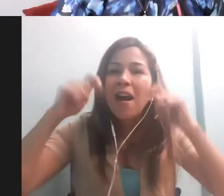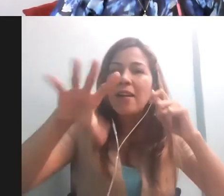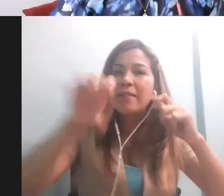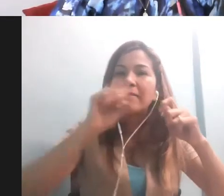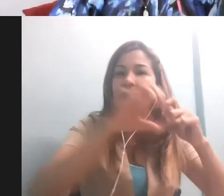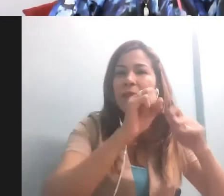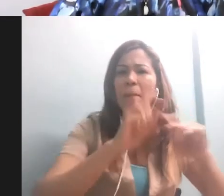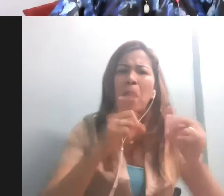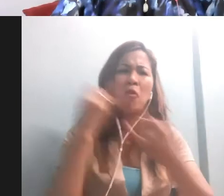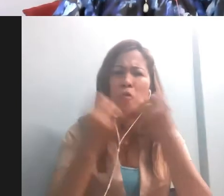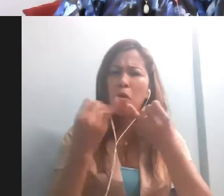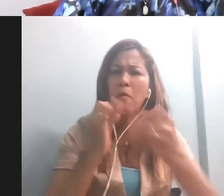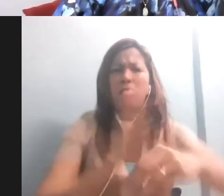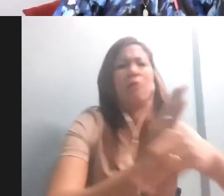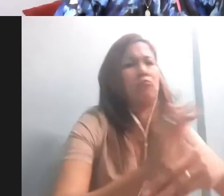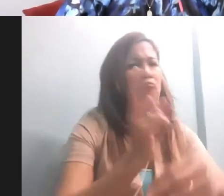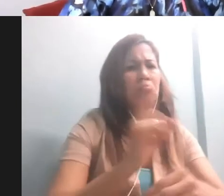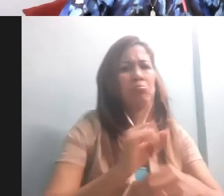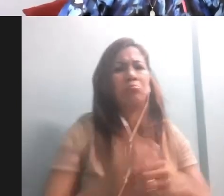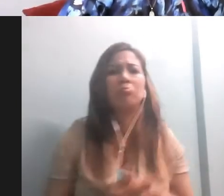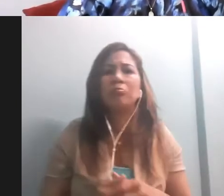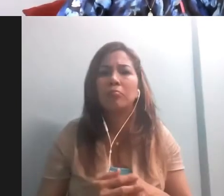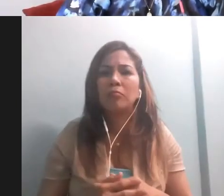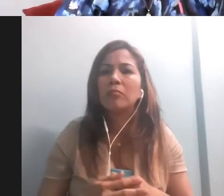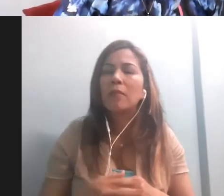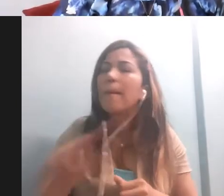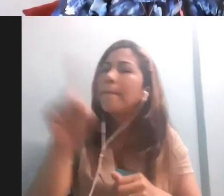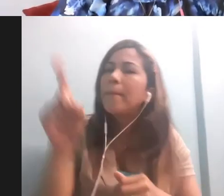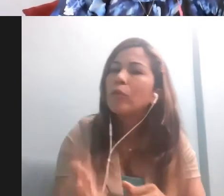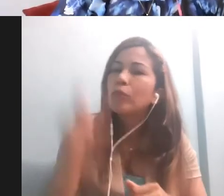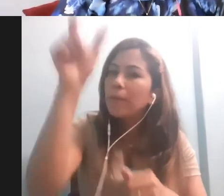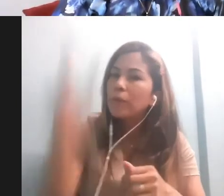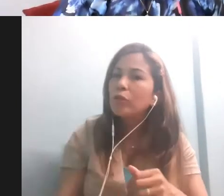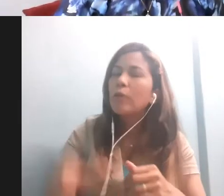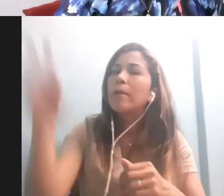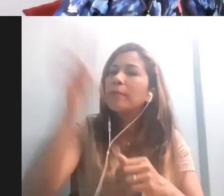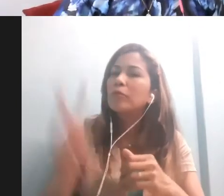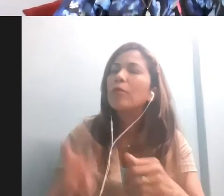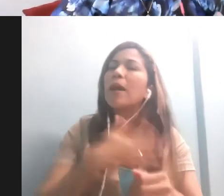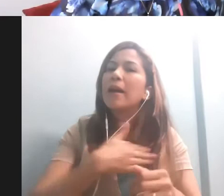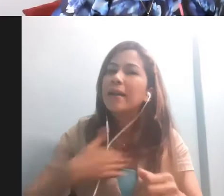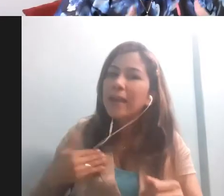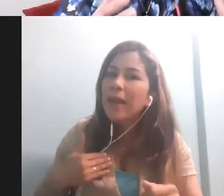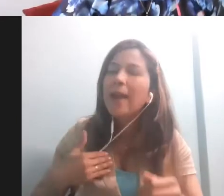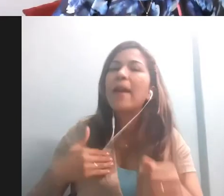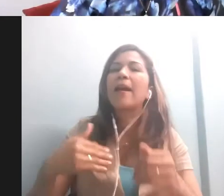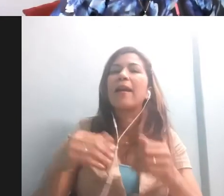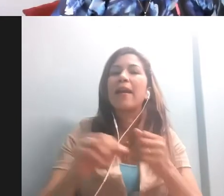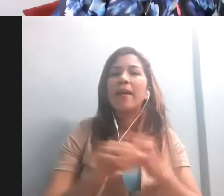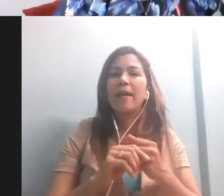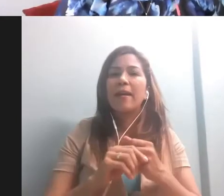como tal. Jeffer, si alguien en Venezuela quiere participar en la asociación, quiere entrenarse